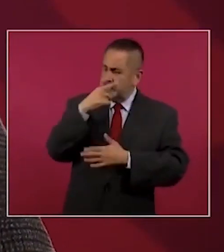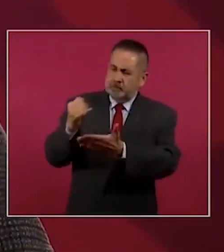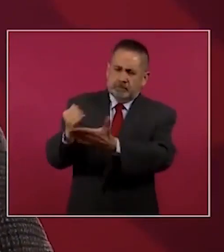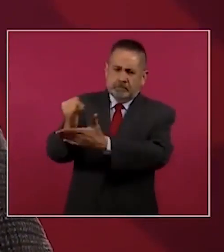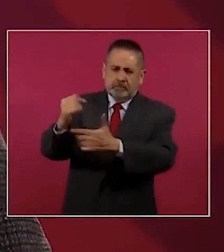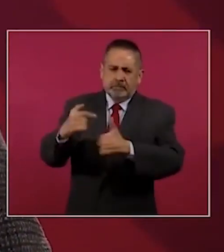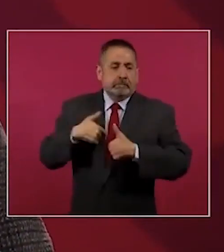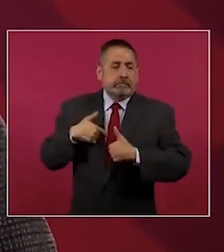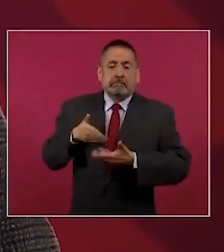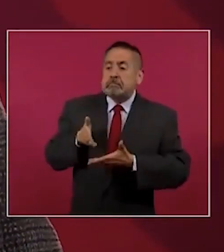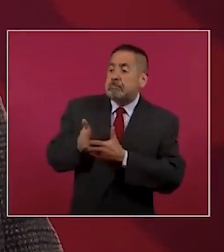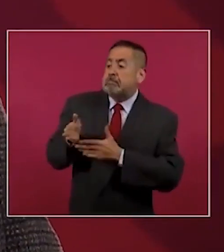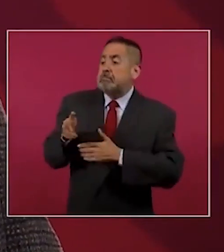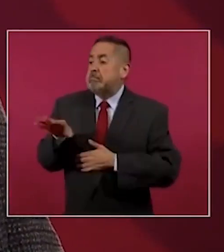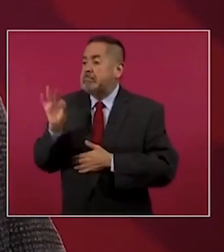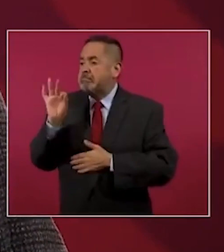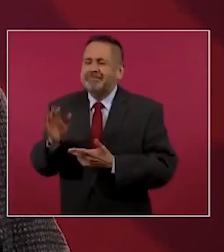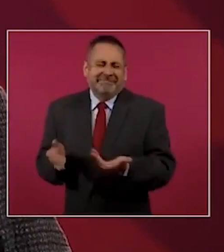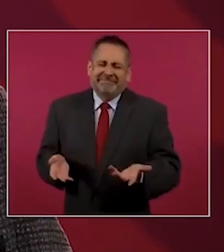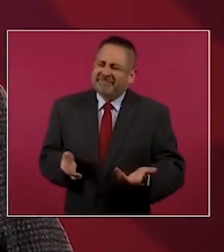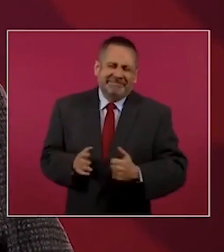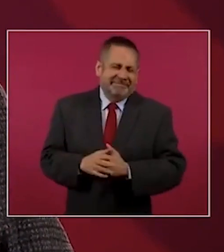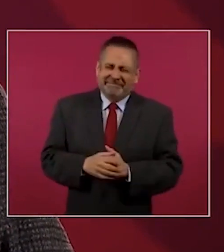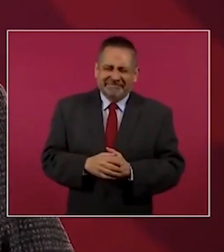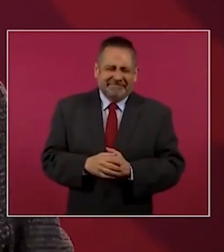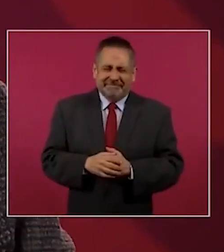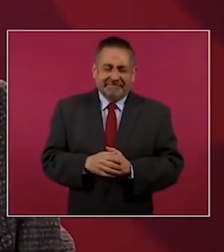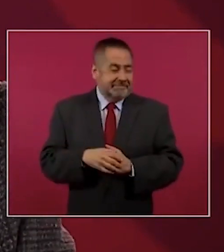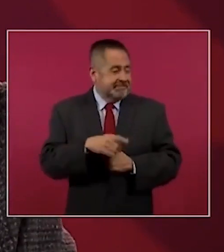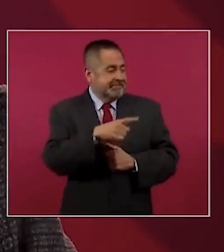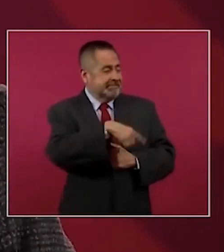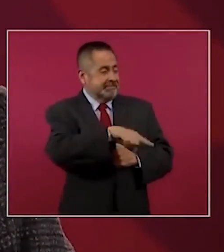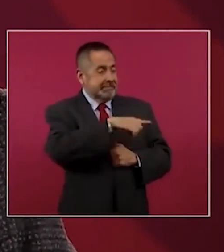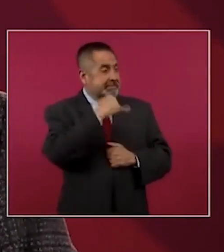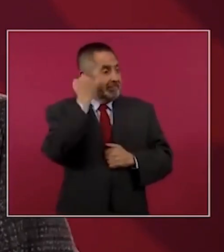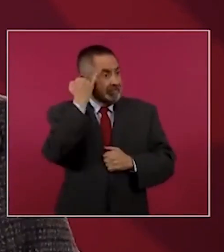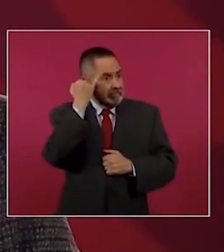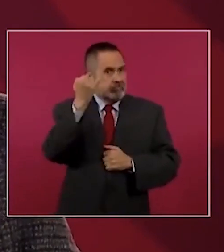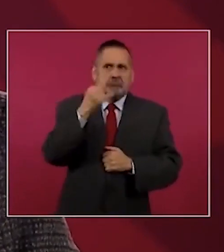Pero ¿por qué suponen que la